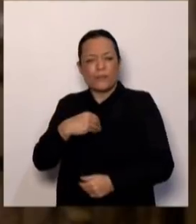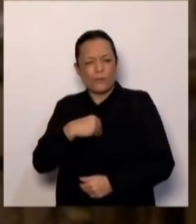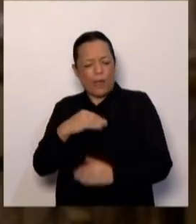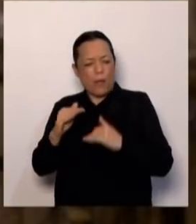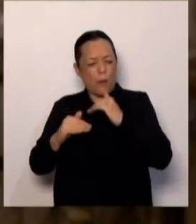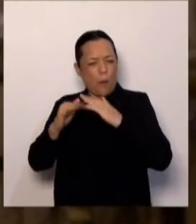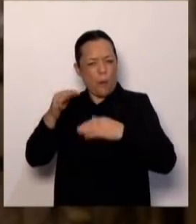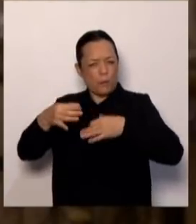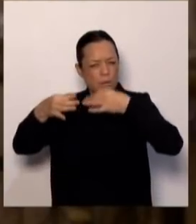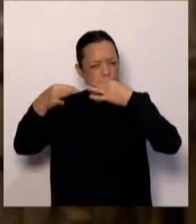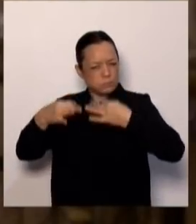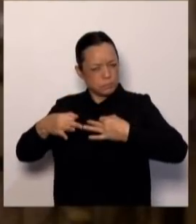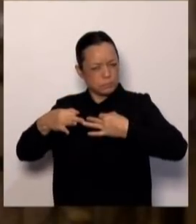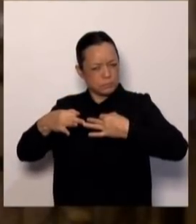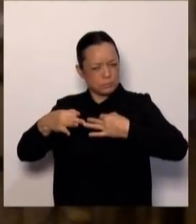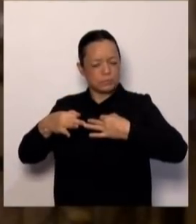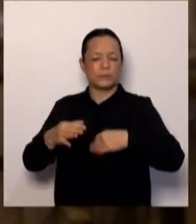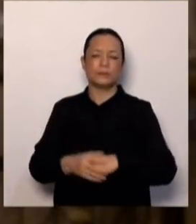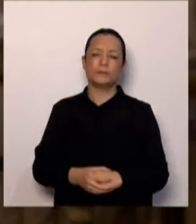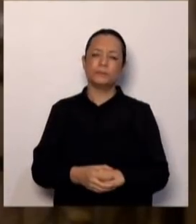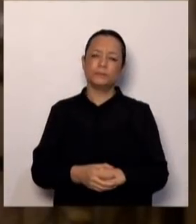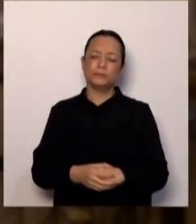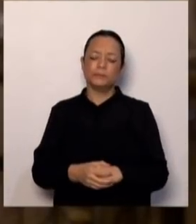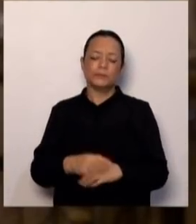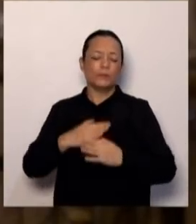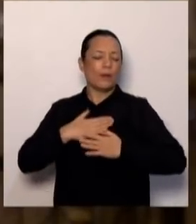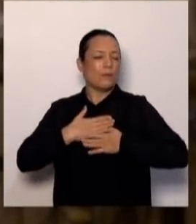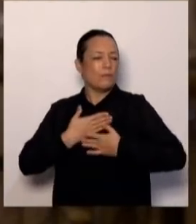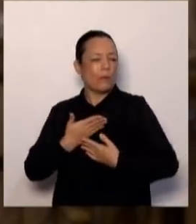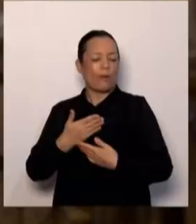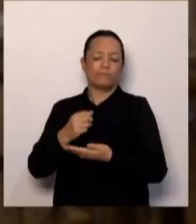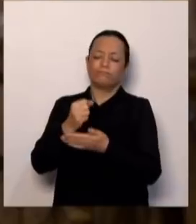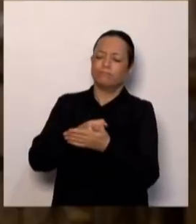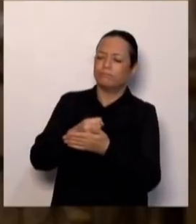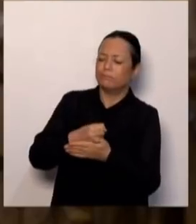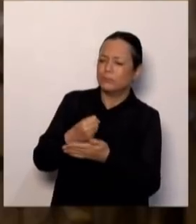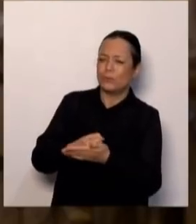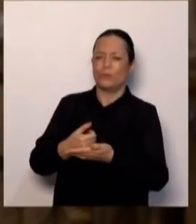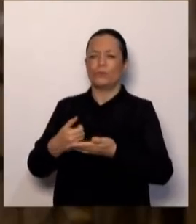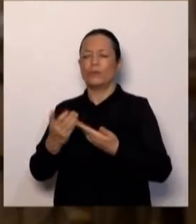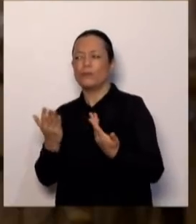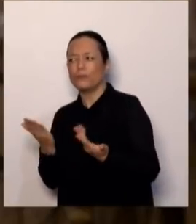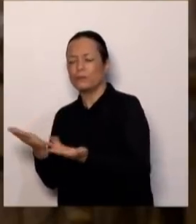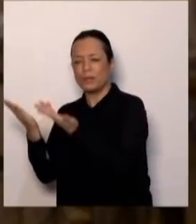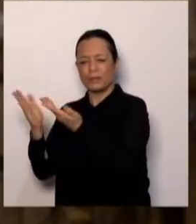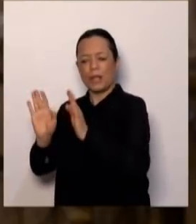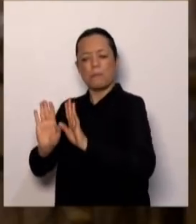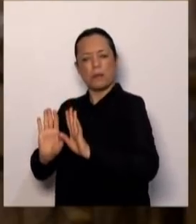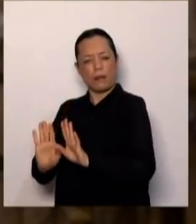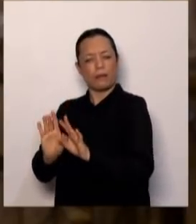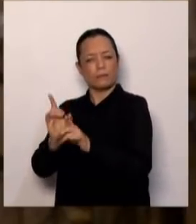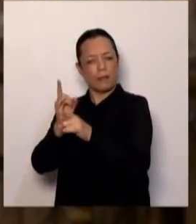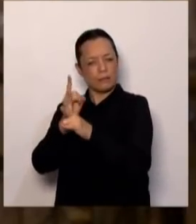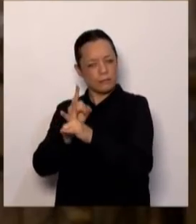fe con obras, su amor con fatigas y su esperanza en nuestro